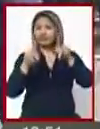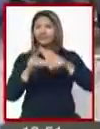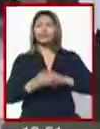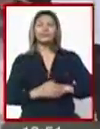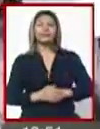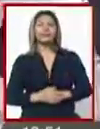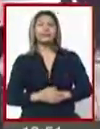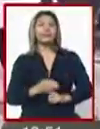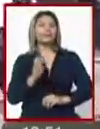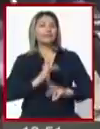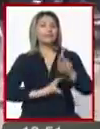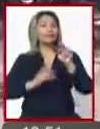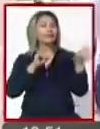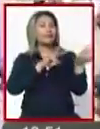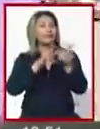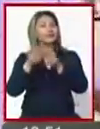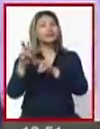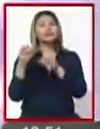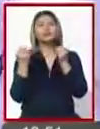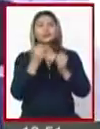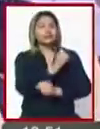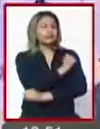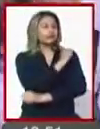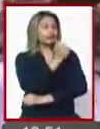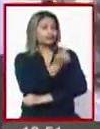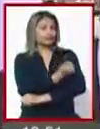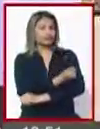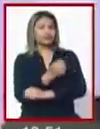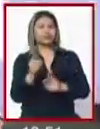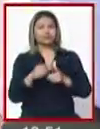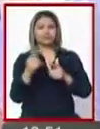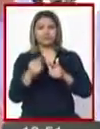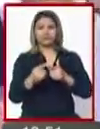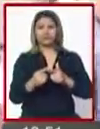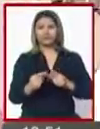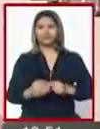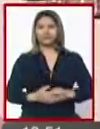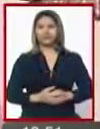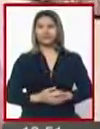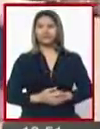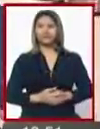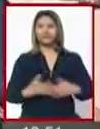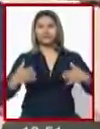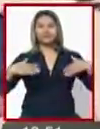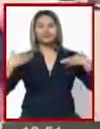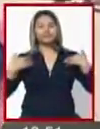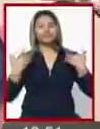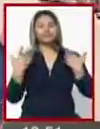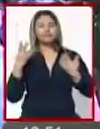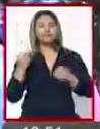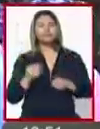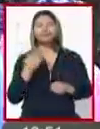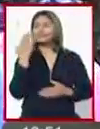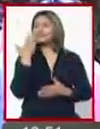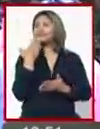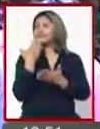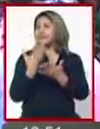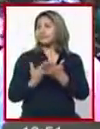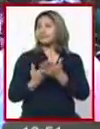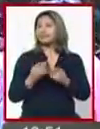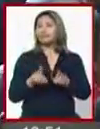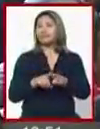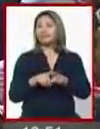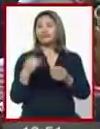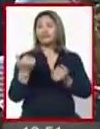gente que está mirando, autoridades. Entonces, estamos alegres porque las cosas nos están saliendo muy bien.